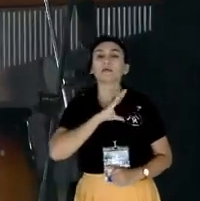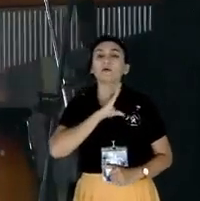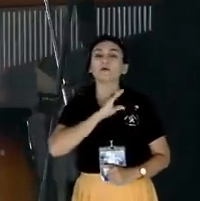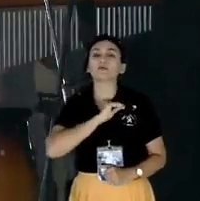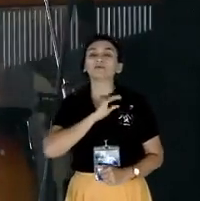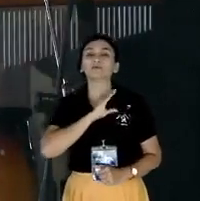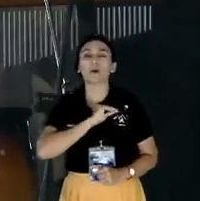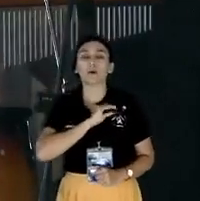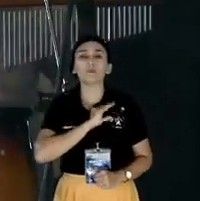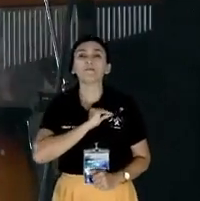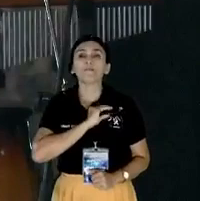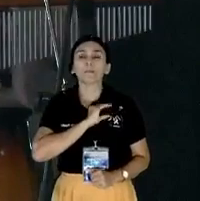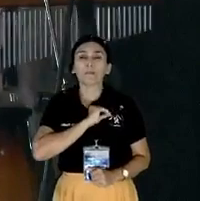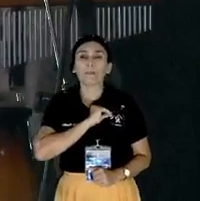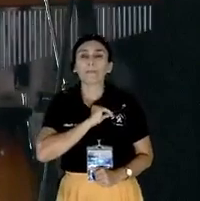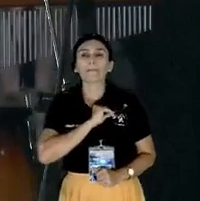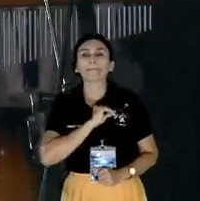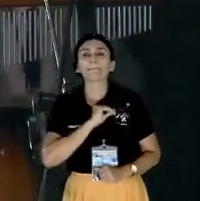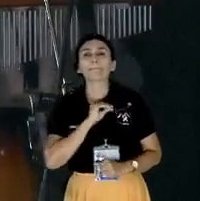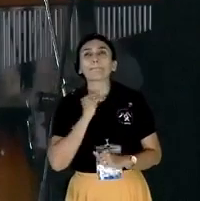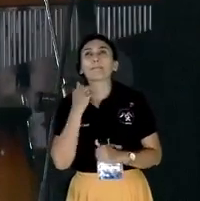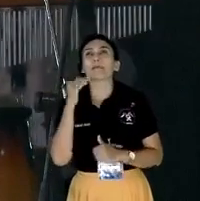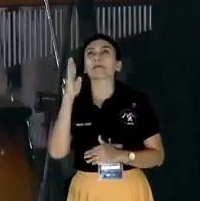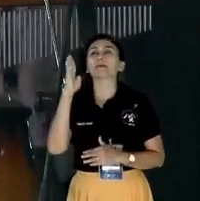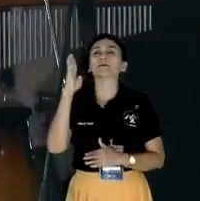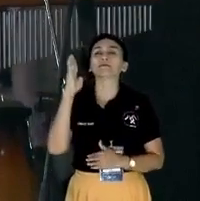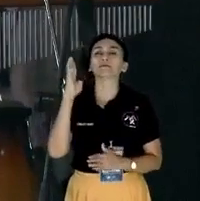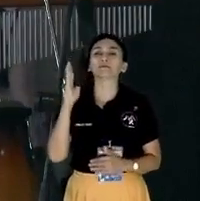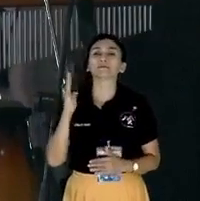que estamos aquí al frente.